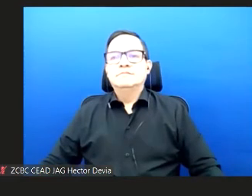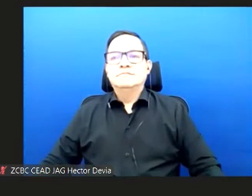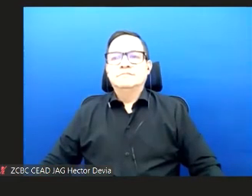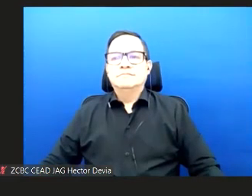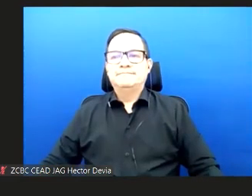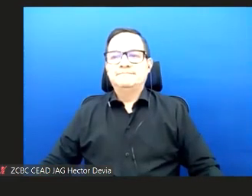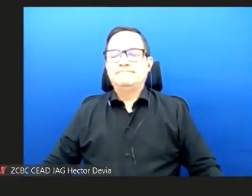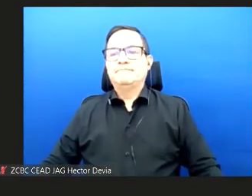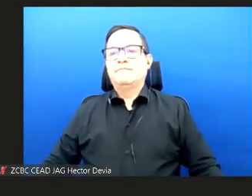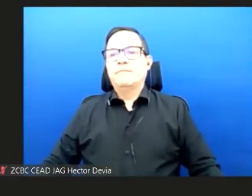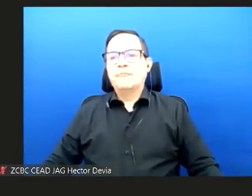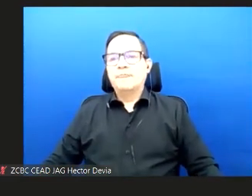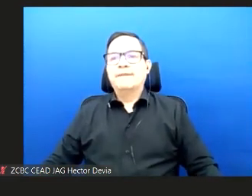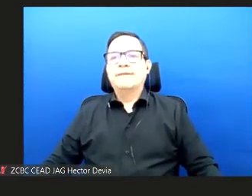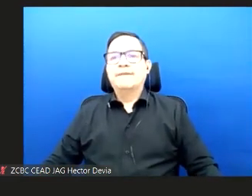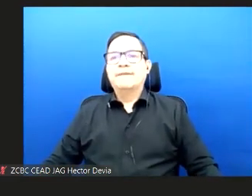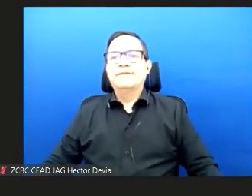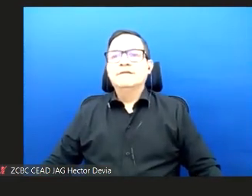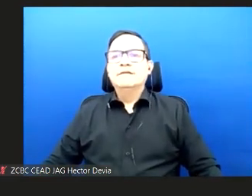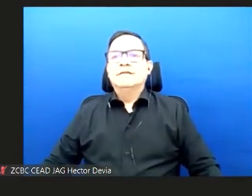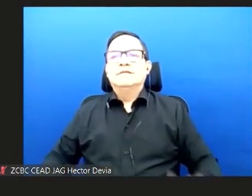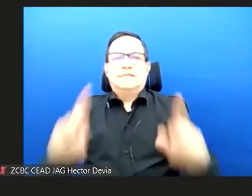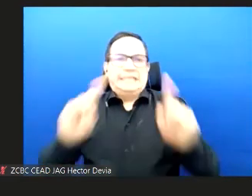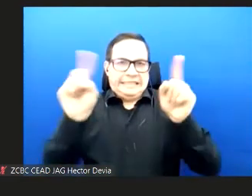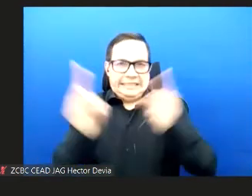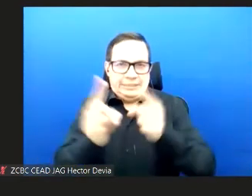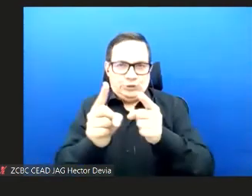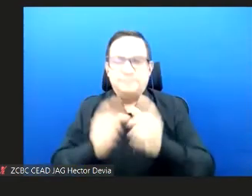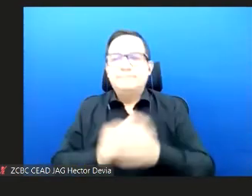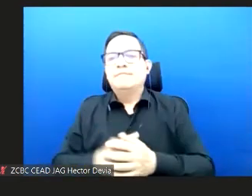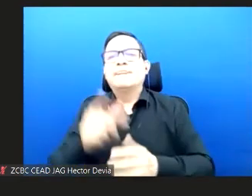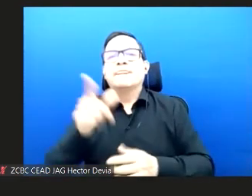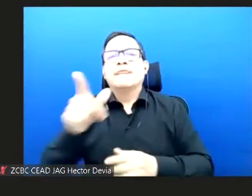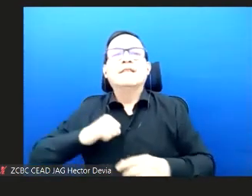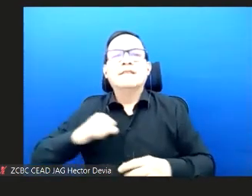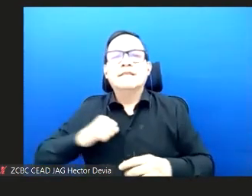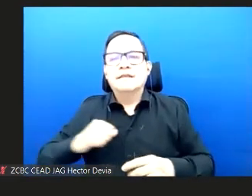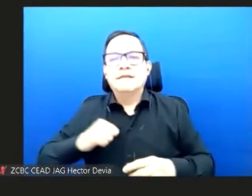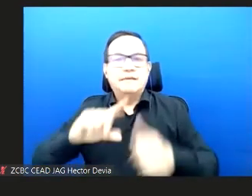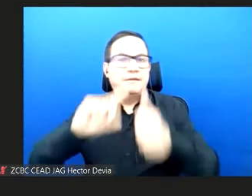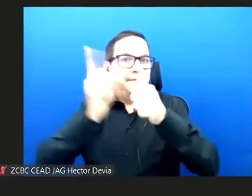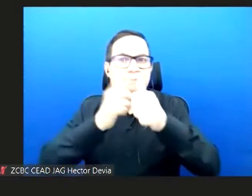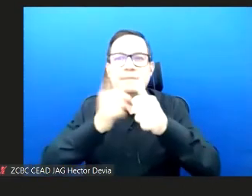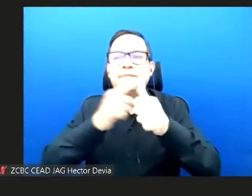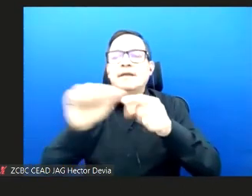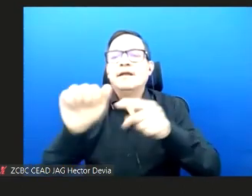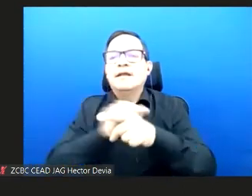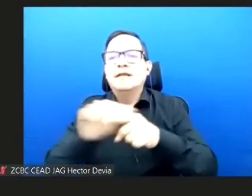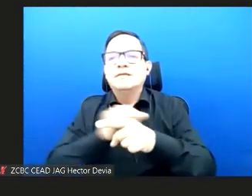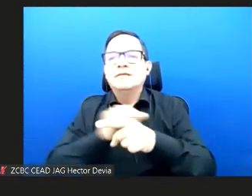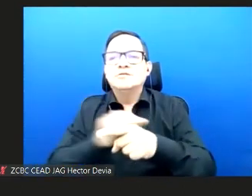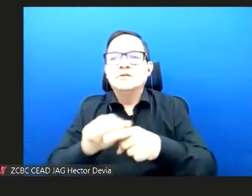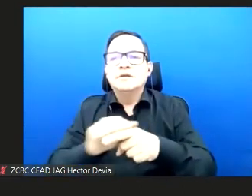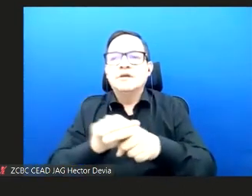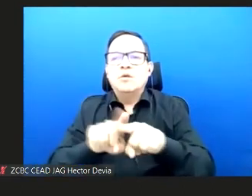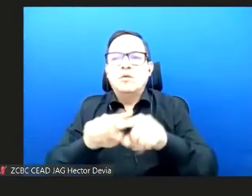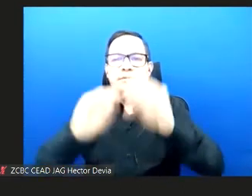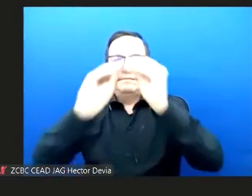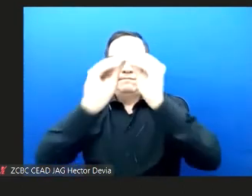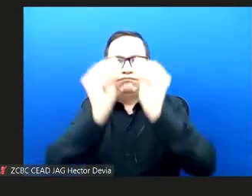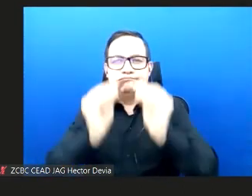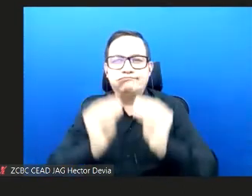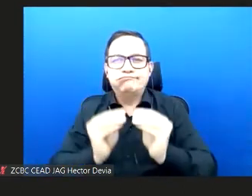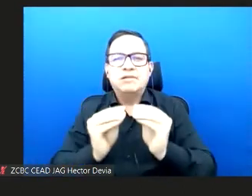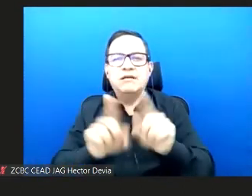Aquí está mi imagen resumen. Listo. Tenemos ahí en nuestro primer ejercicio la diferencia simétrica. ¿Qué es eso de